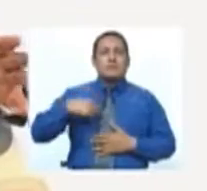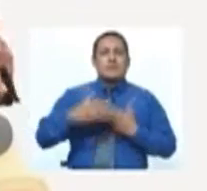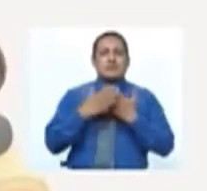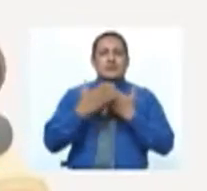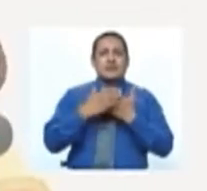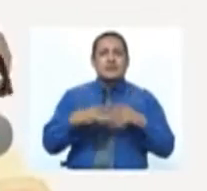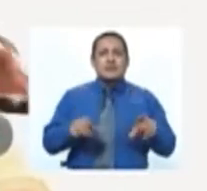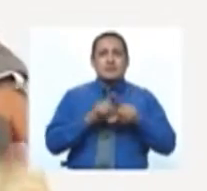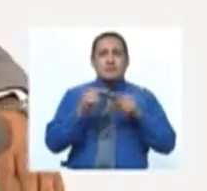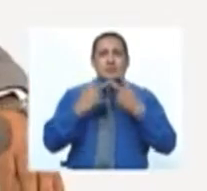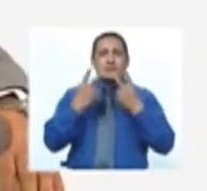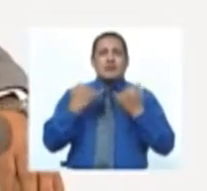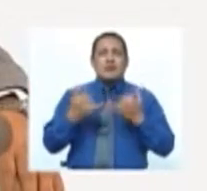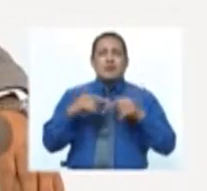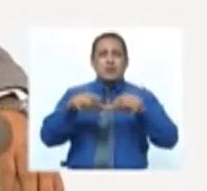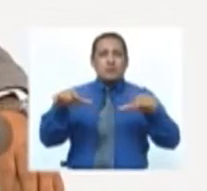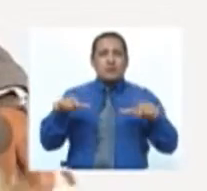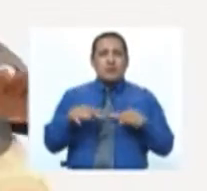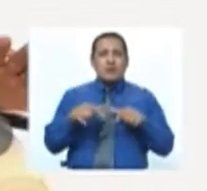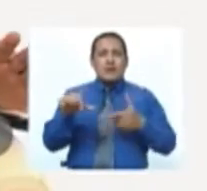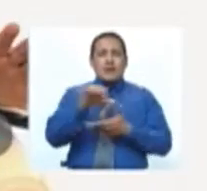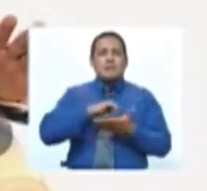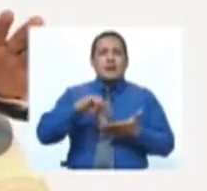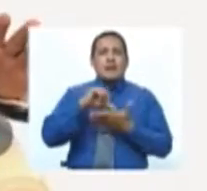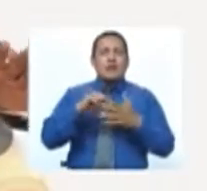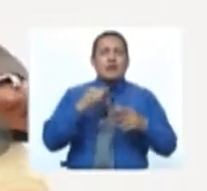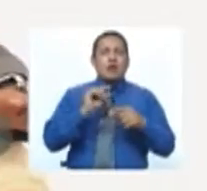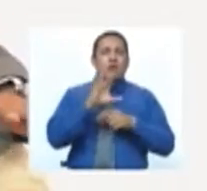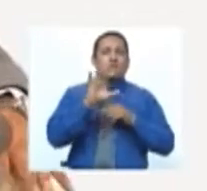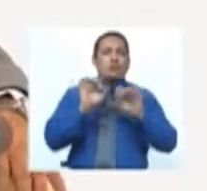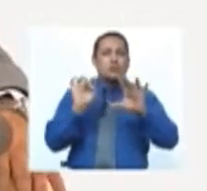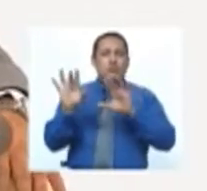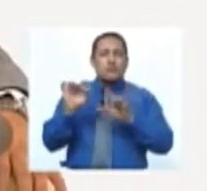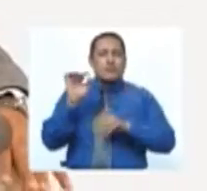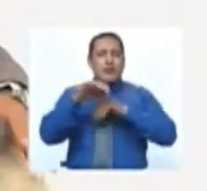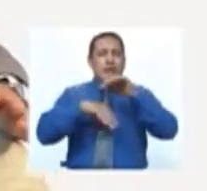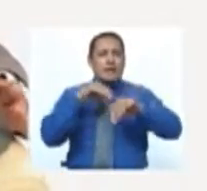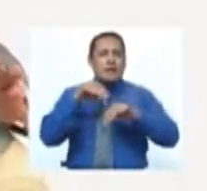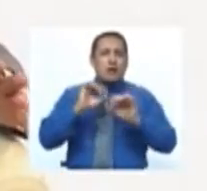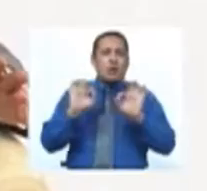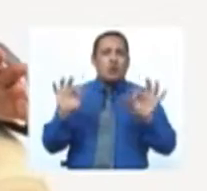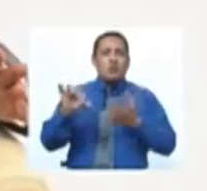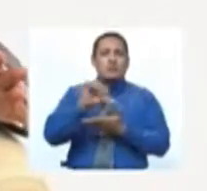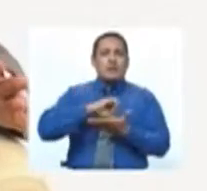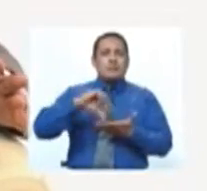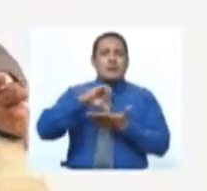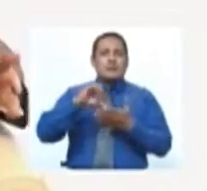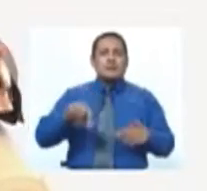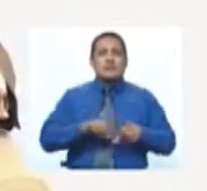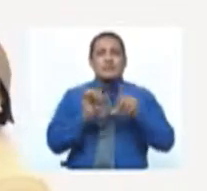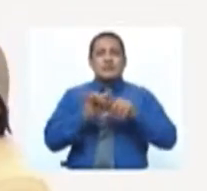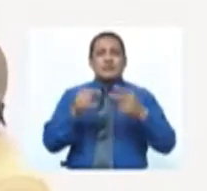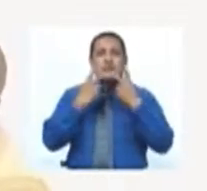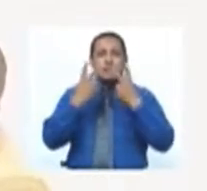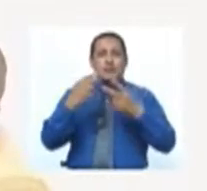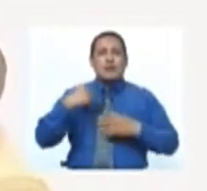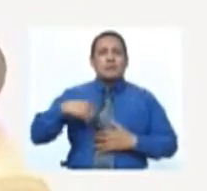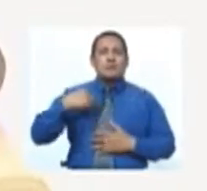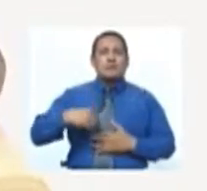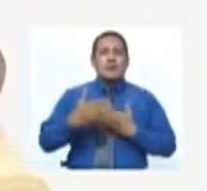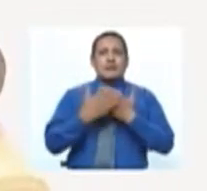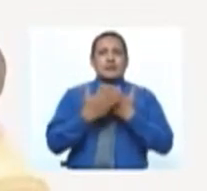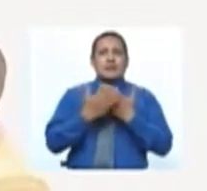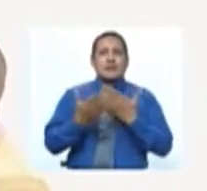Distrital en la que está ubicada la playa X o la playa Z. De acuerdo. Si es una plaza, de pronto tendría que ser la